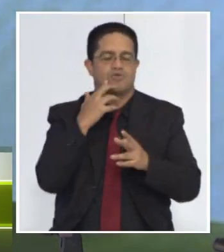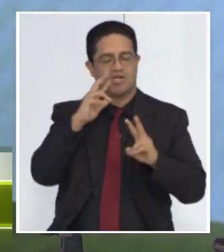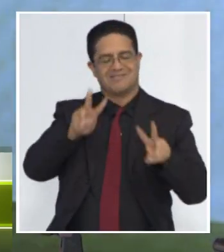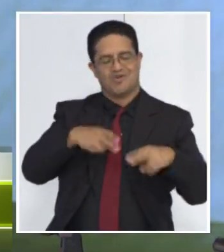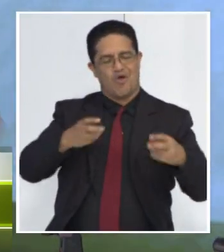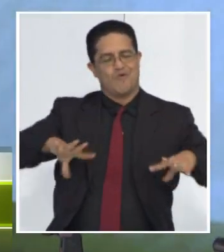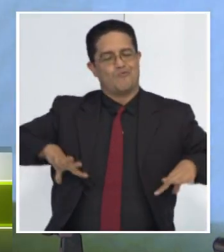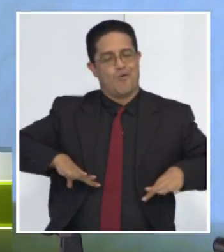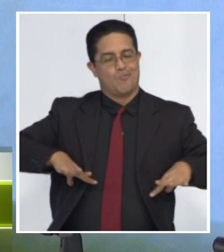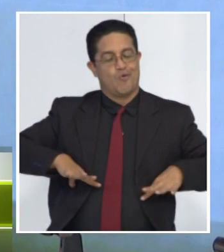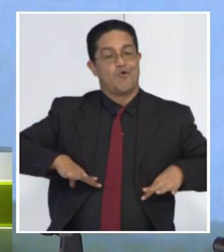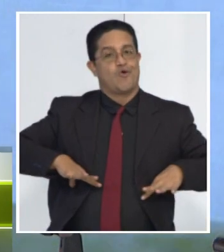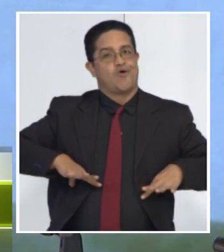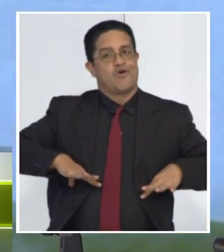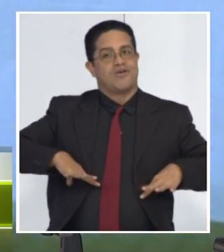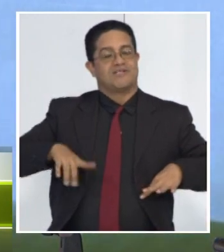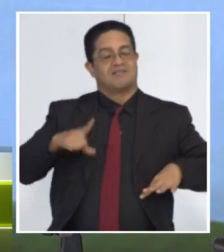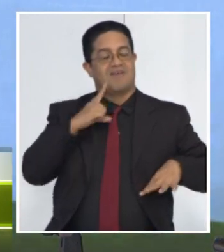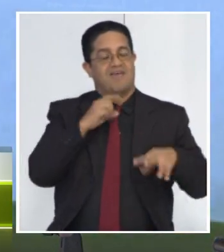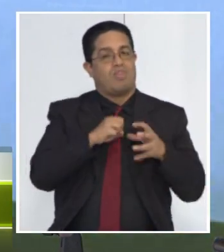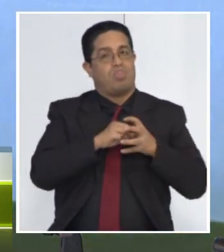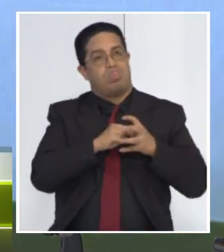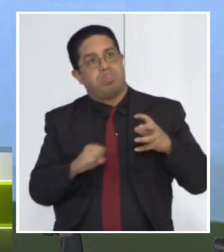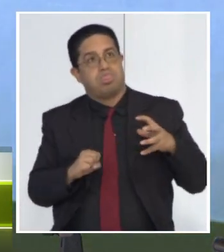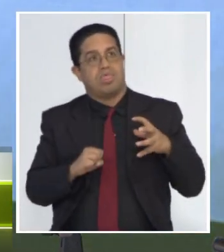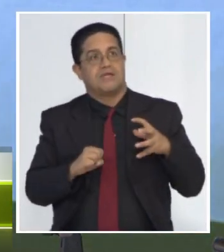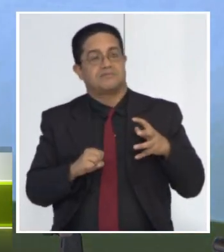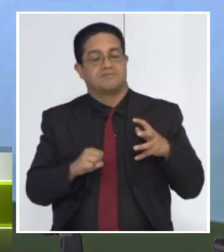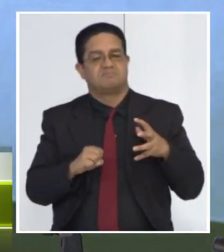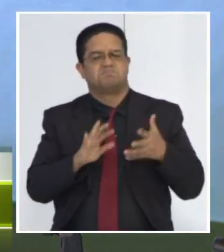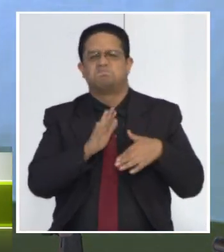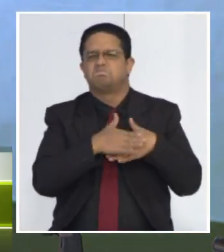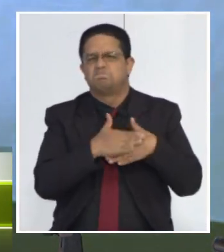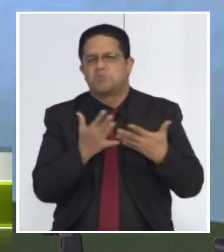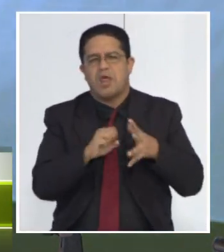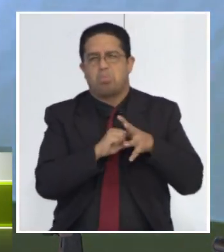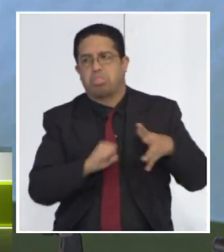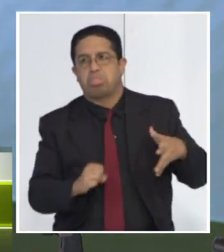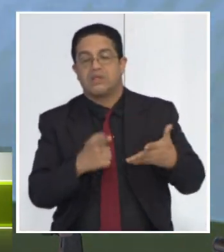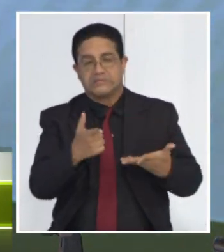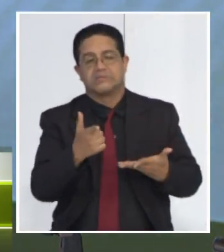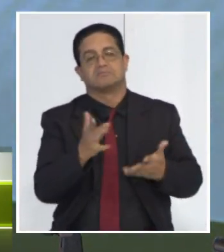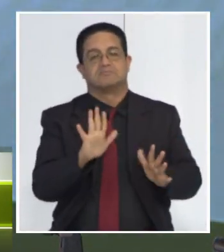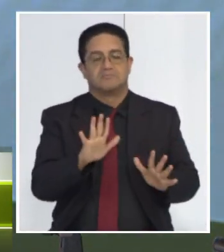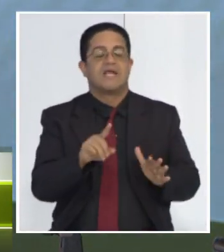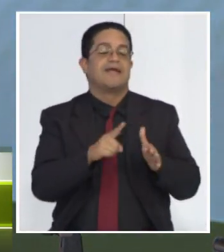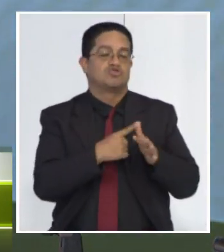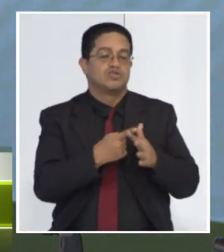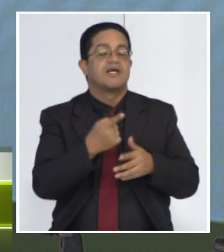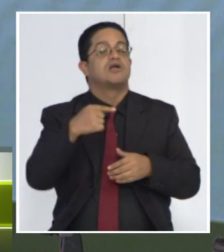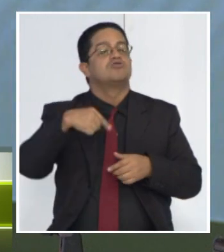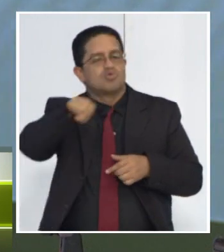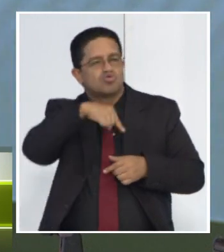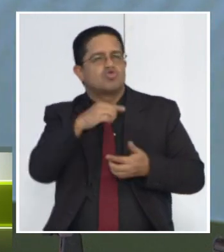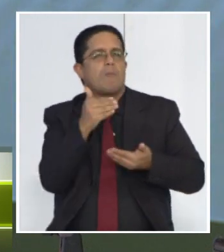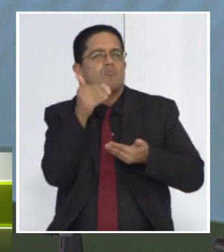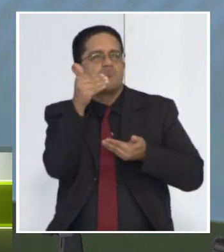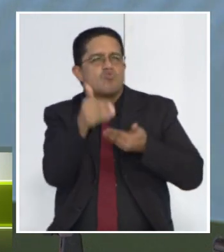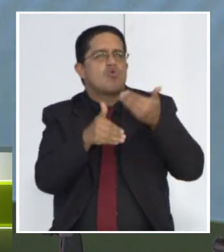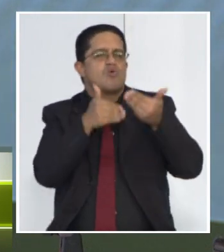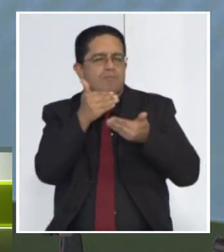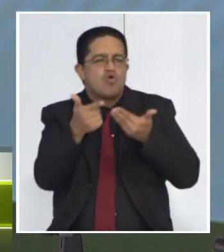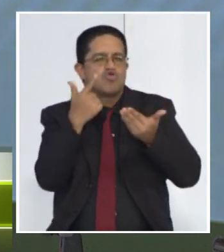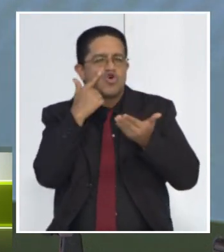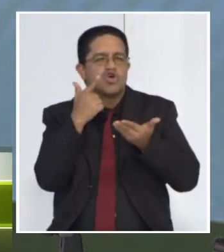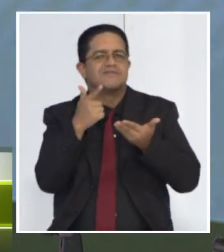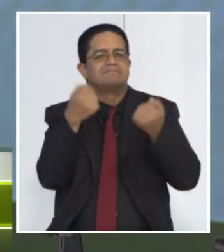que la prótesis se salga de su sitio. Y la prótesis se puede salir de su sitio por muchas razones. Entonces, hemos ido perfeccionando la técnica a